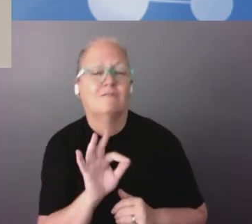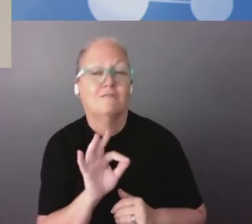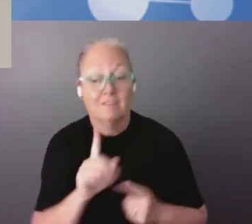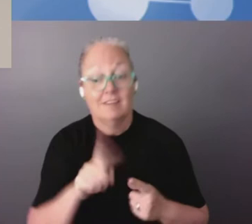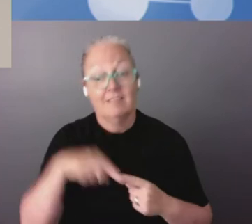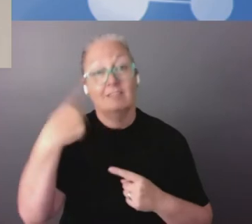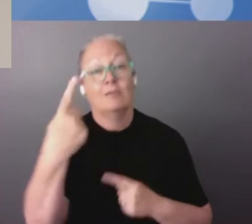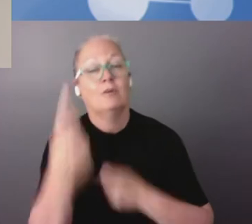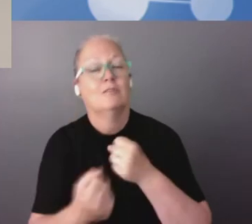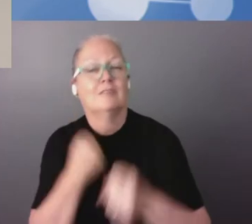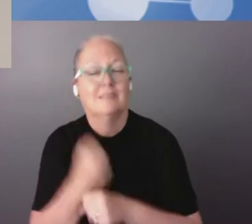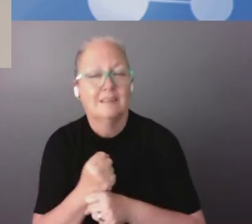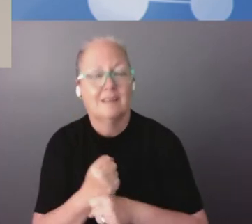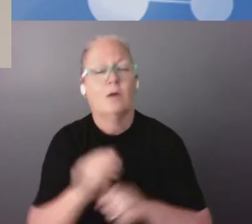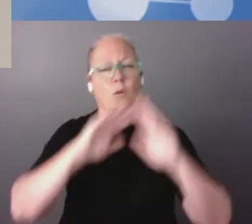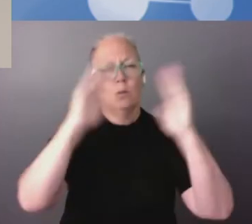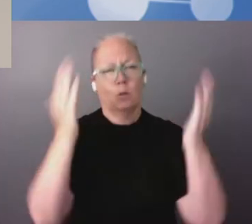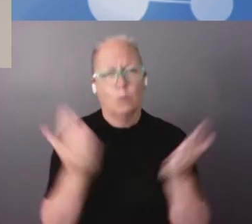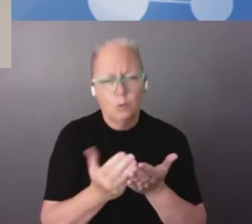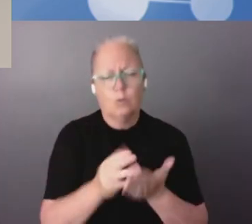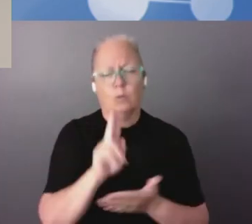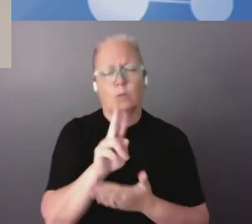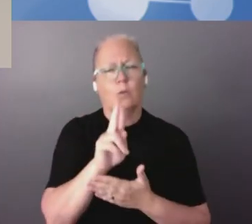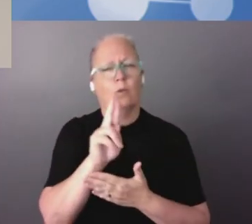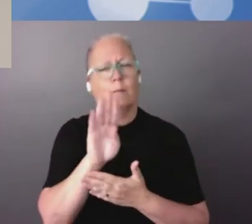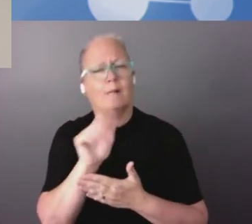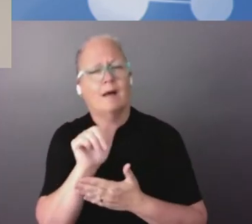que viene vamos aquí a organizar